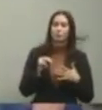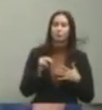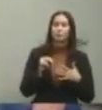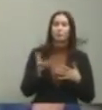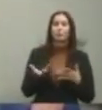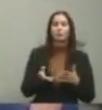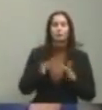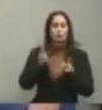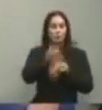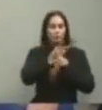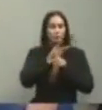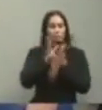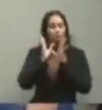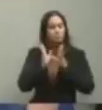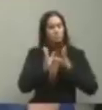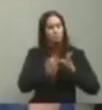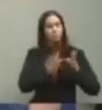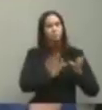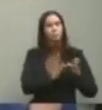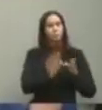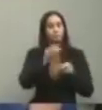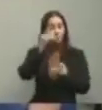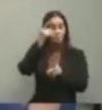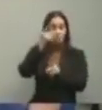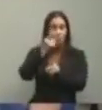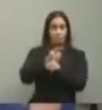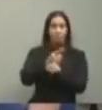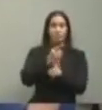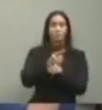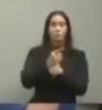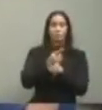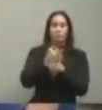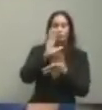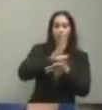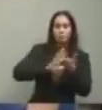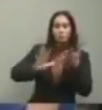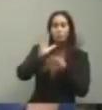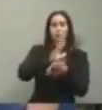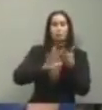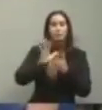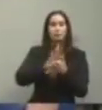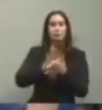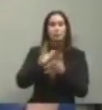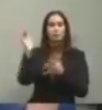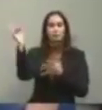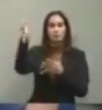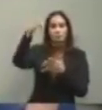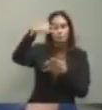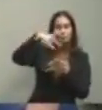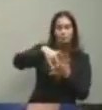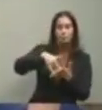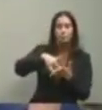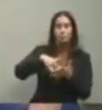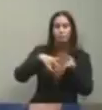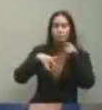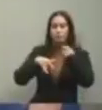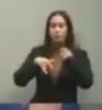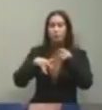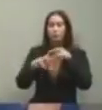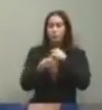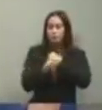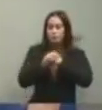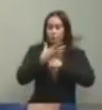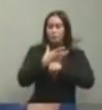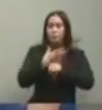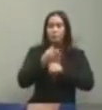alistarse correctamente y no confundir importado con circulación de virus porque a da